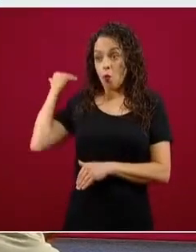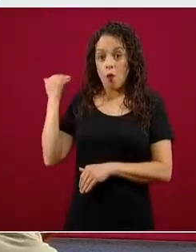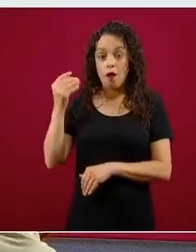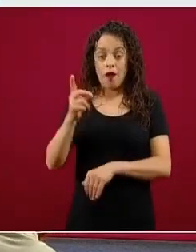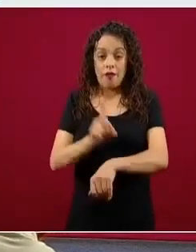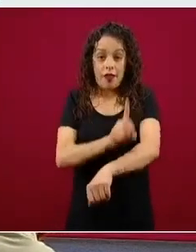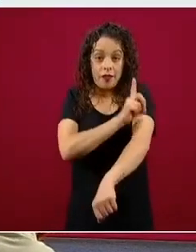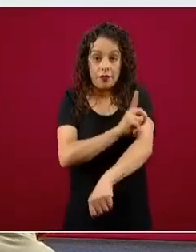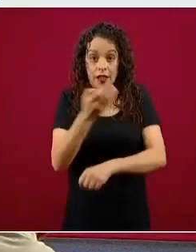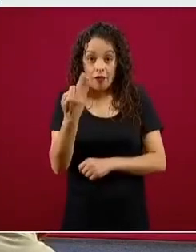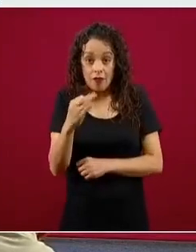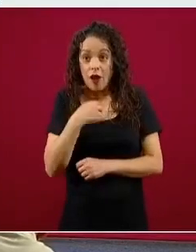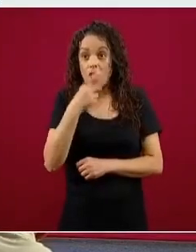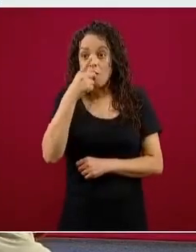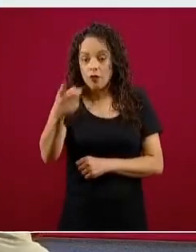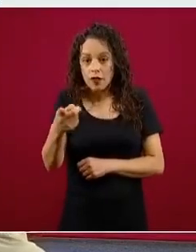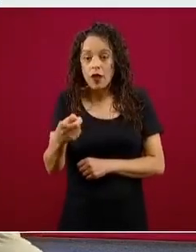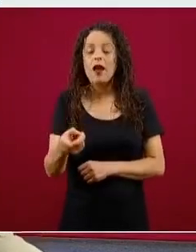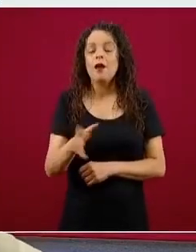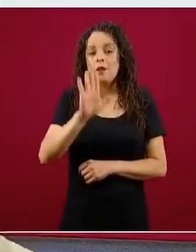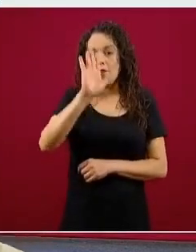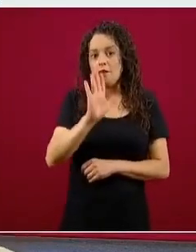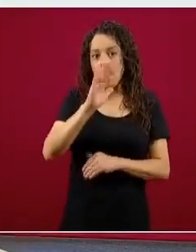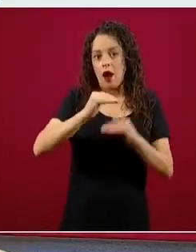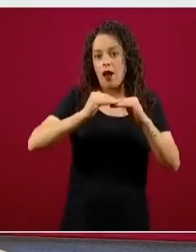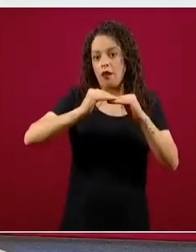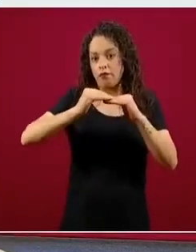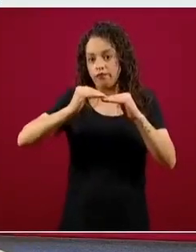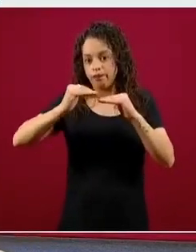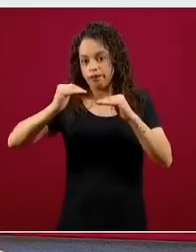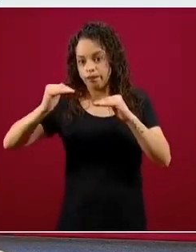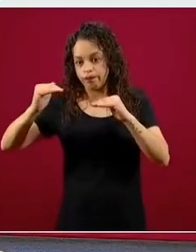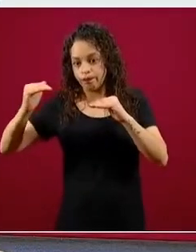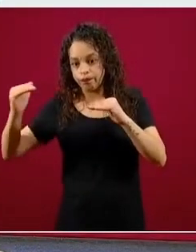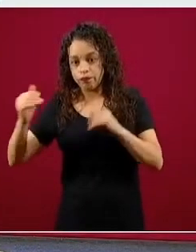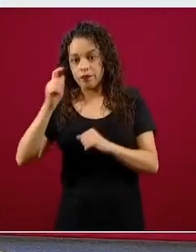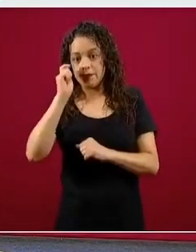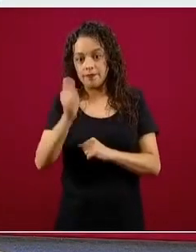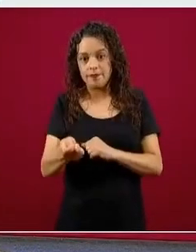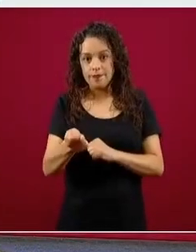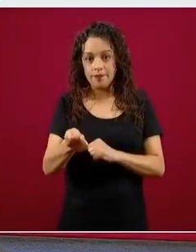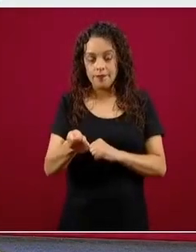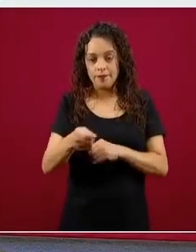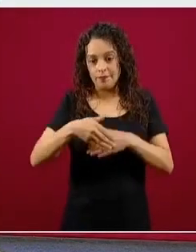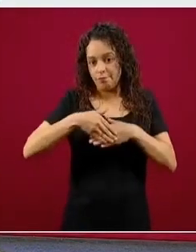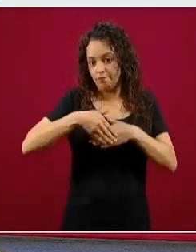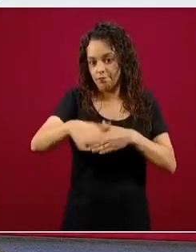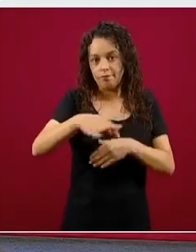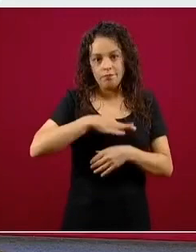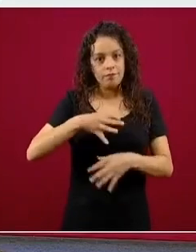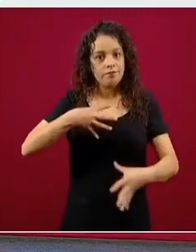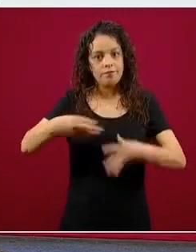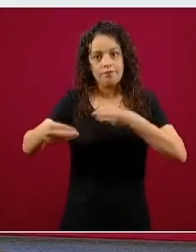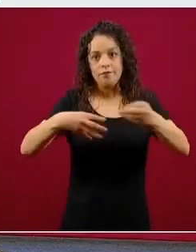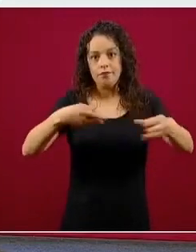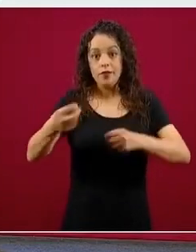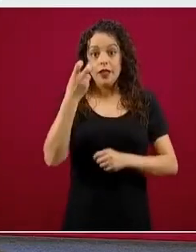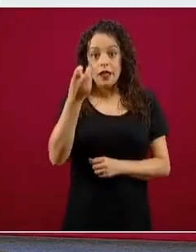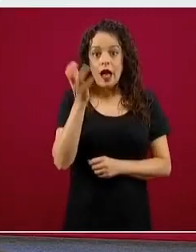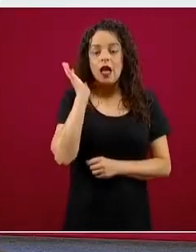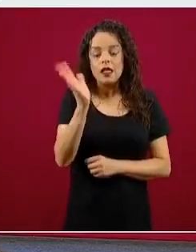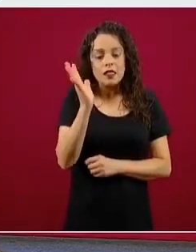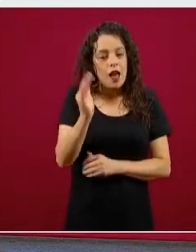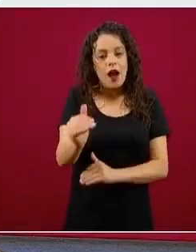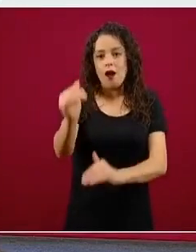donde hablamos que llegaríamos a un punto intermedio en la trayectoria de la epidemia, en donde llegaríamos a una